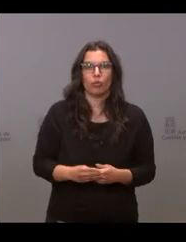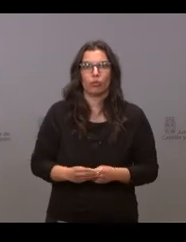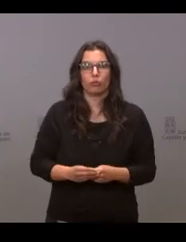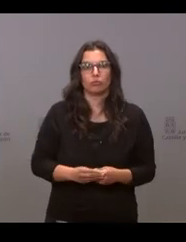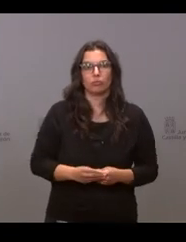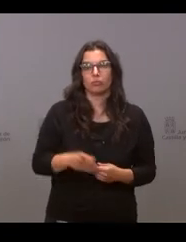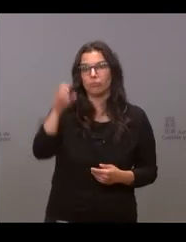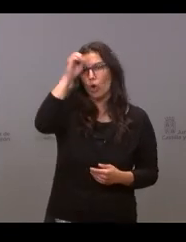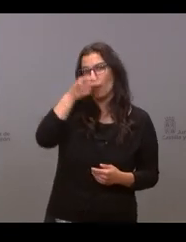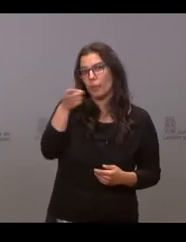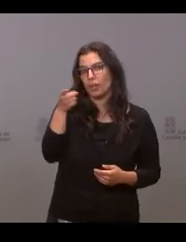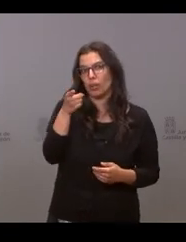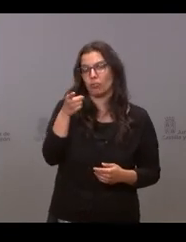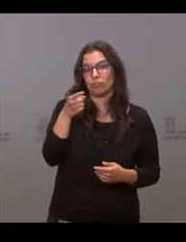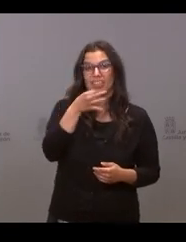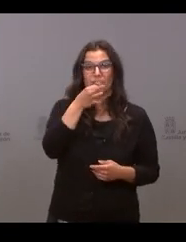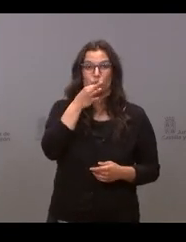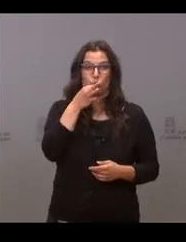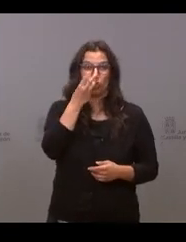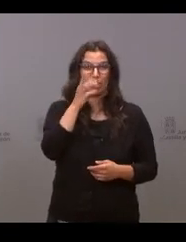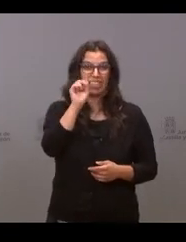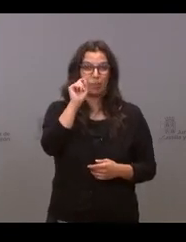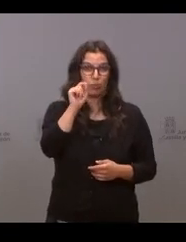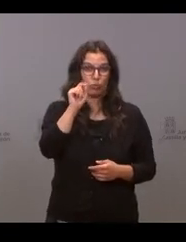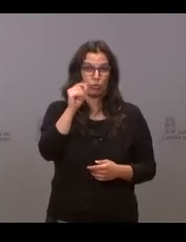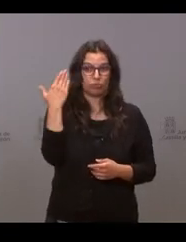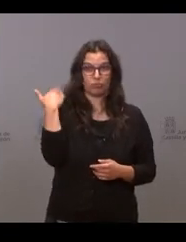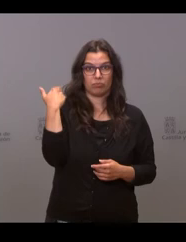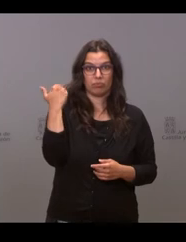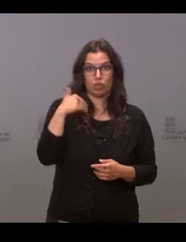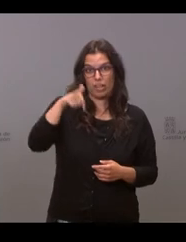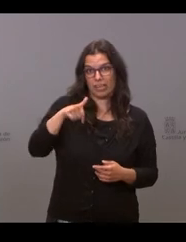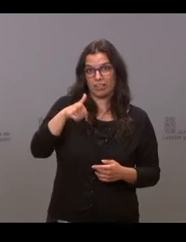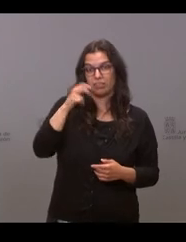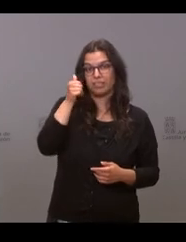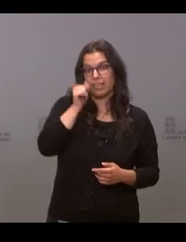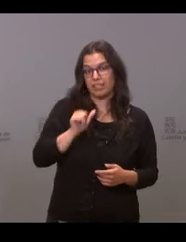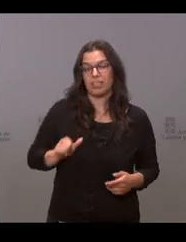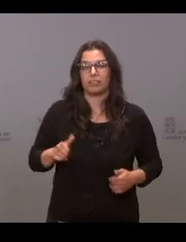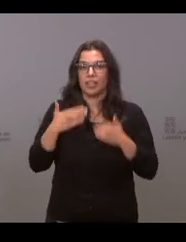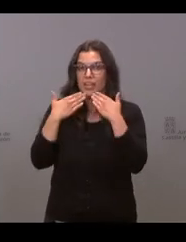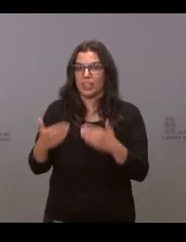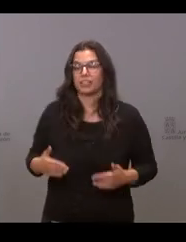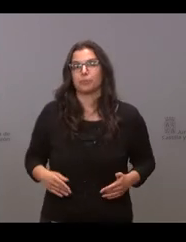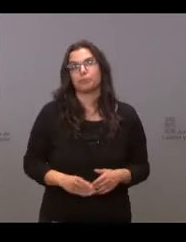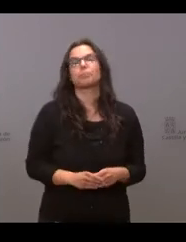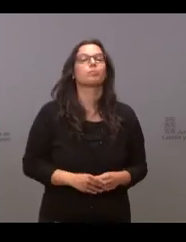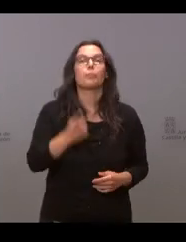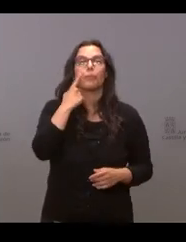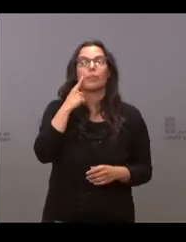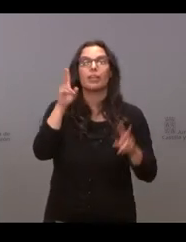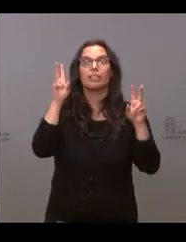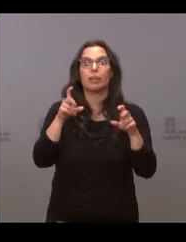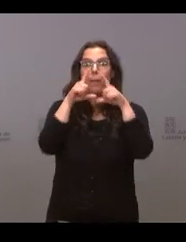esa media hora de discurso de pedro sánchez en soria muchas gracias mire respecto de las